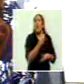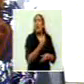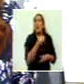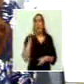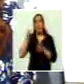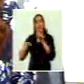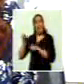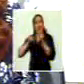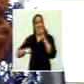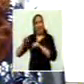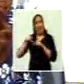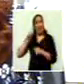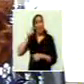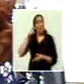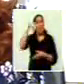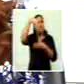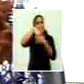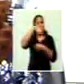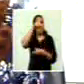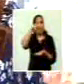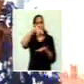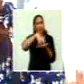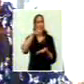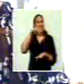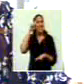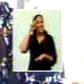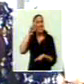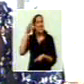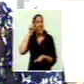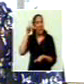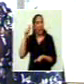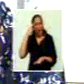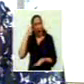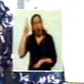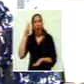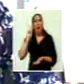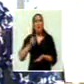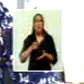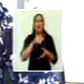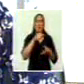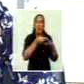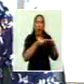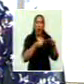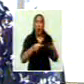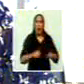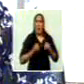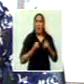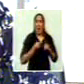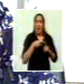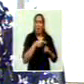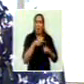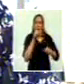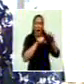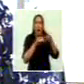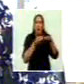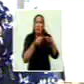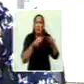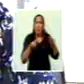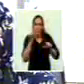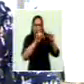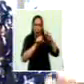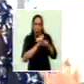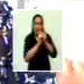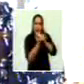argentinos que están en el Cerela idearon la deshidratación de estas vitaminas, de estos nutrientes, de estas